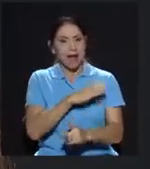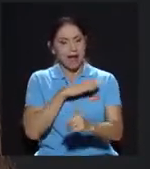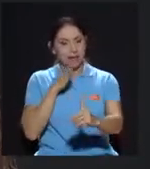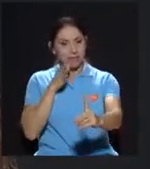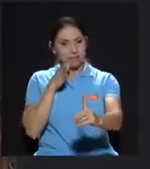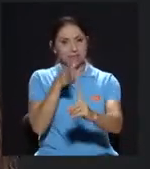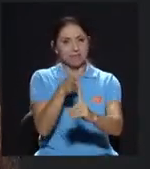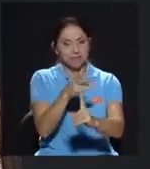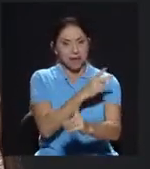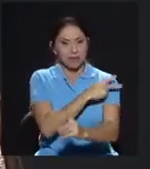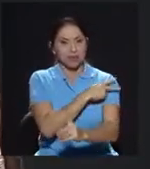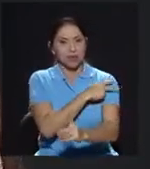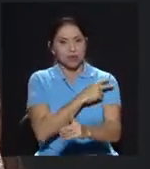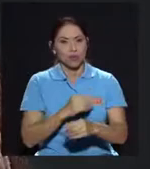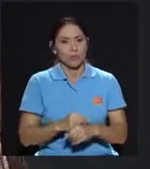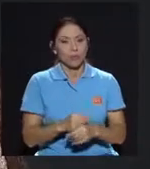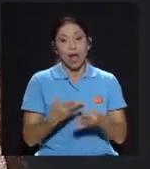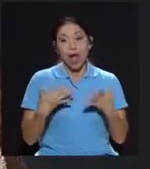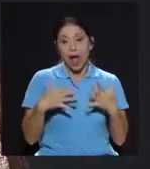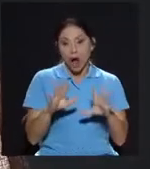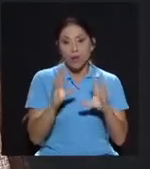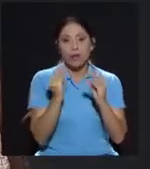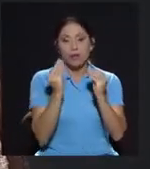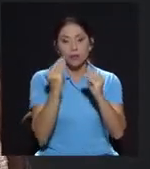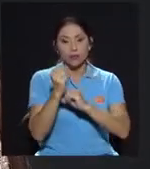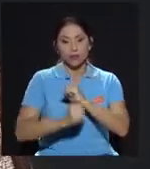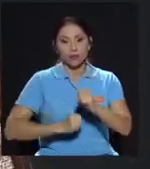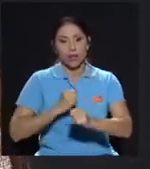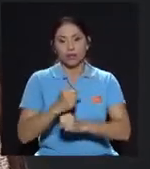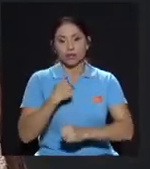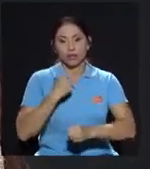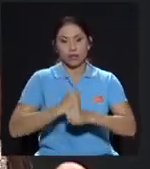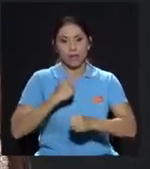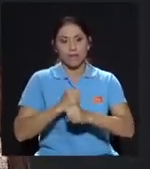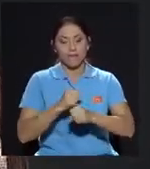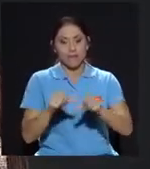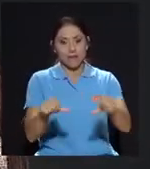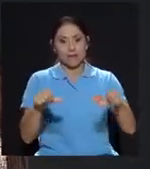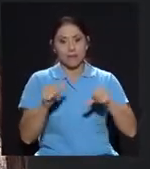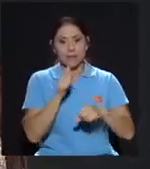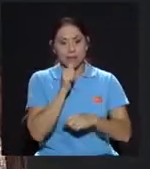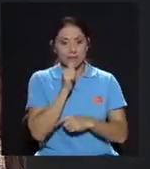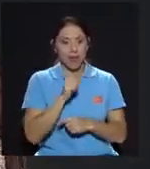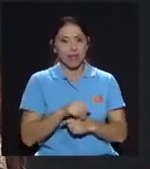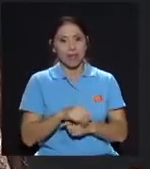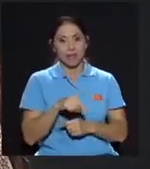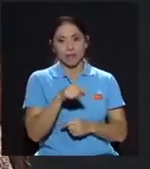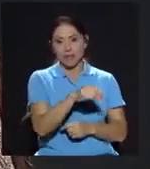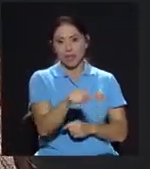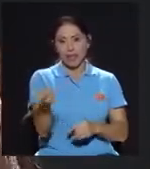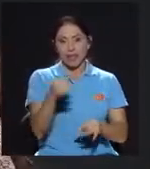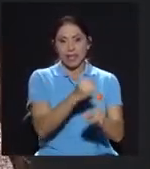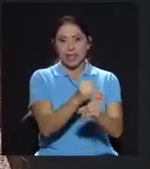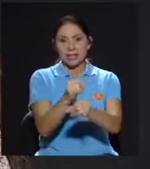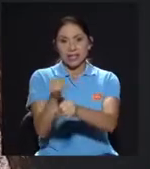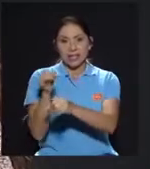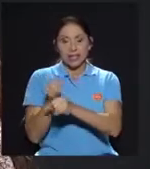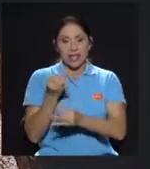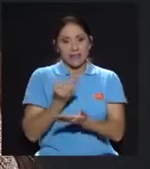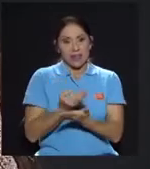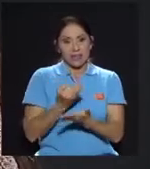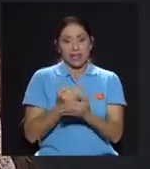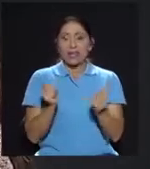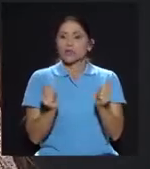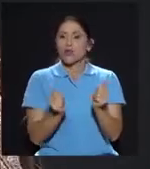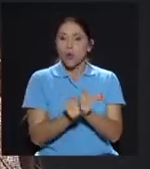y aunque trabaje por muchos años en el sector privado y en estas entidades financieras eran en posiciones diferentes